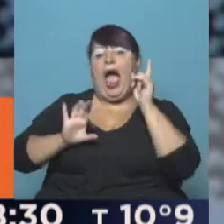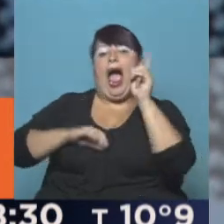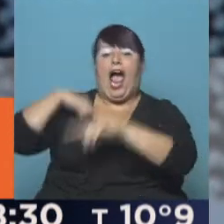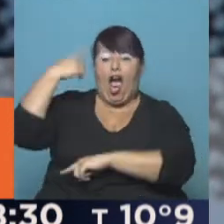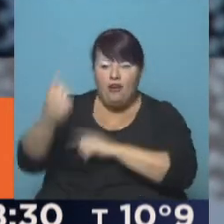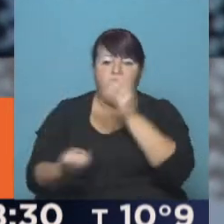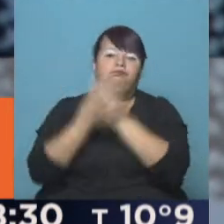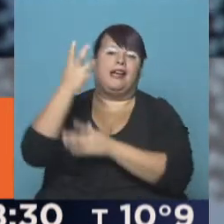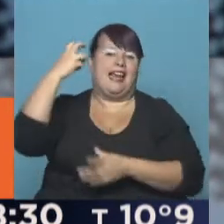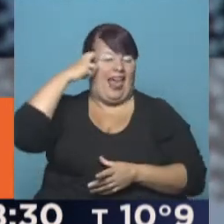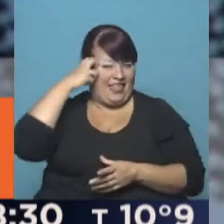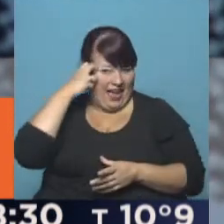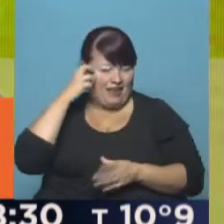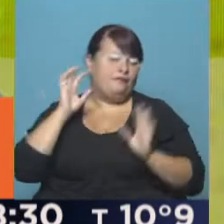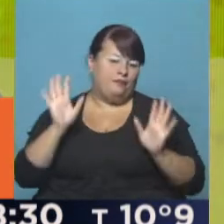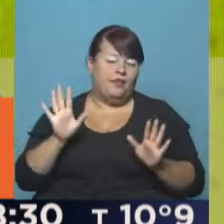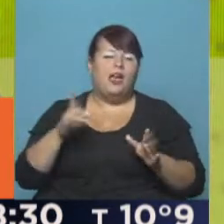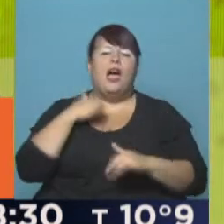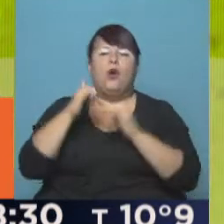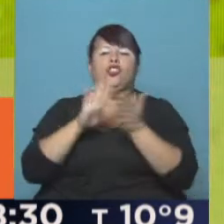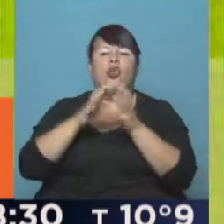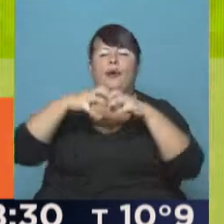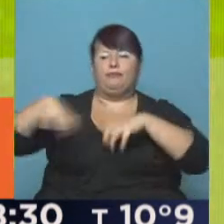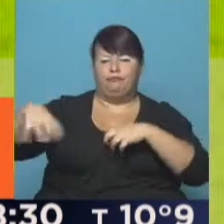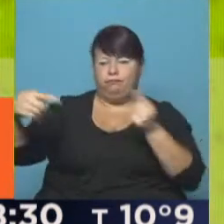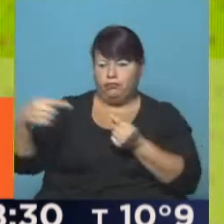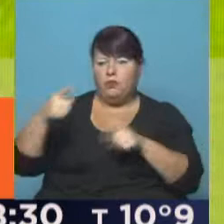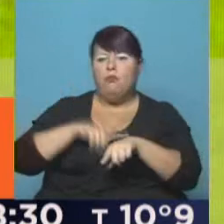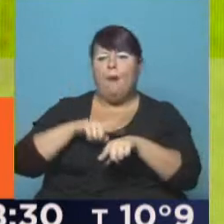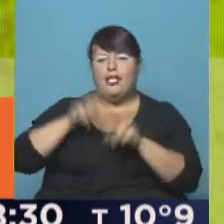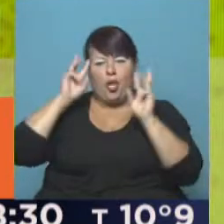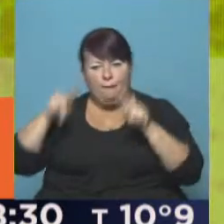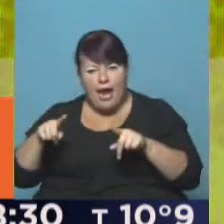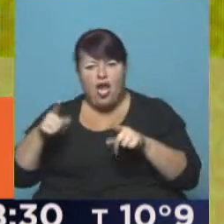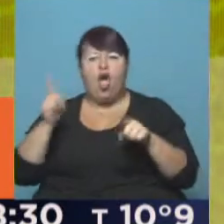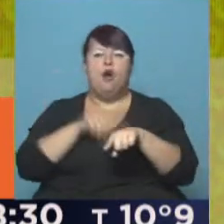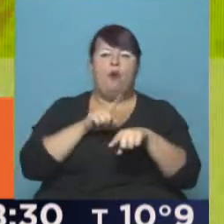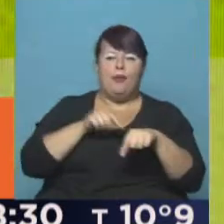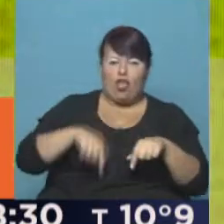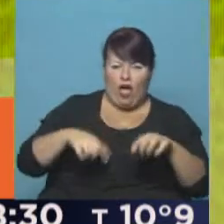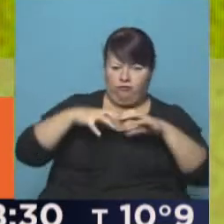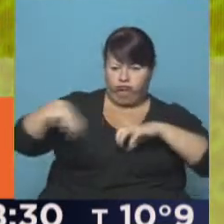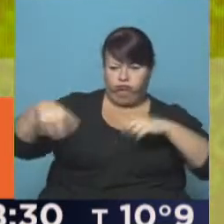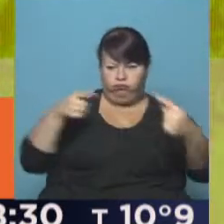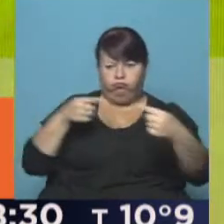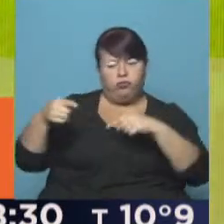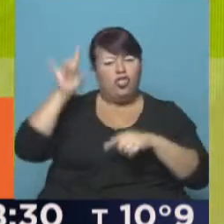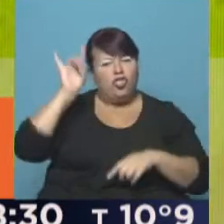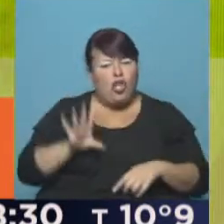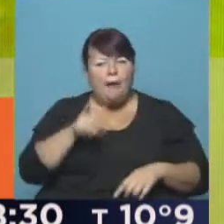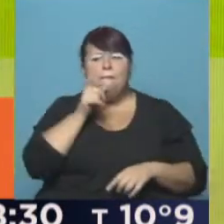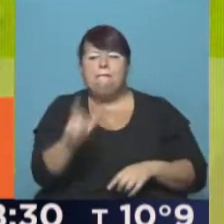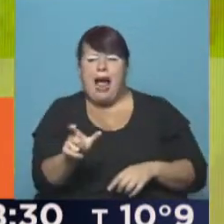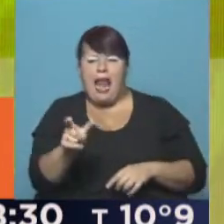van a conformar la Unión Cívica Radical, ¿no? Marcelo, estamos hablando de grieta, ¿no? En la época de Perón, de grieta en la época actual. ¿Es una grieta que solamente es una